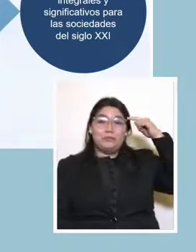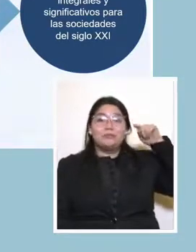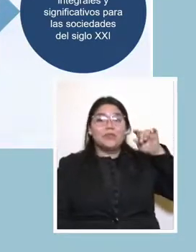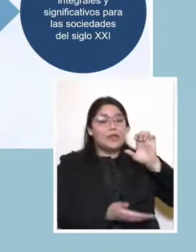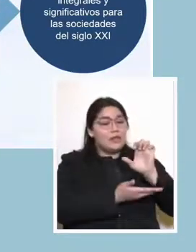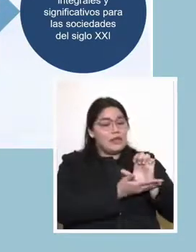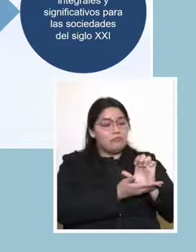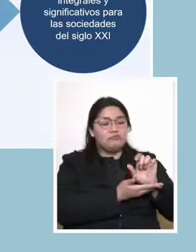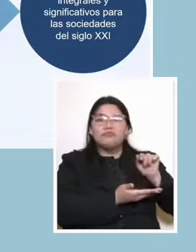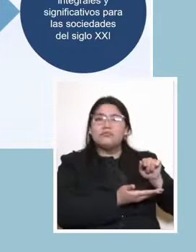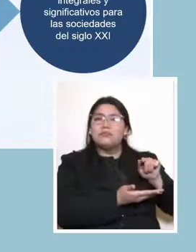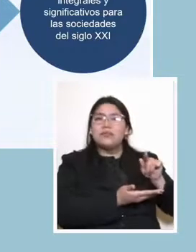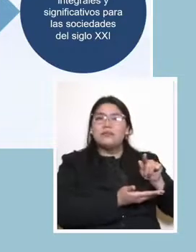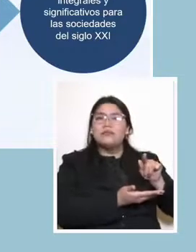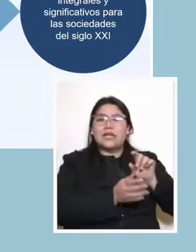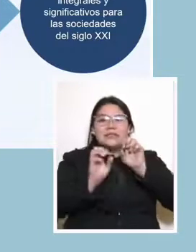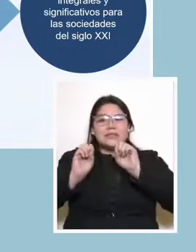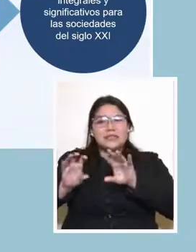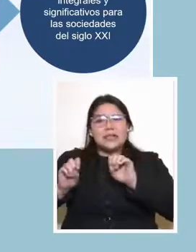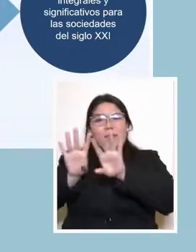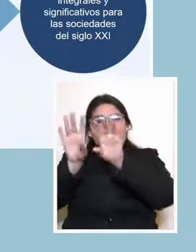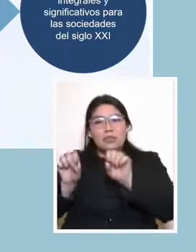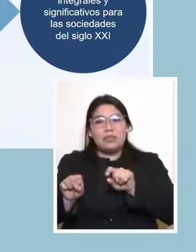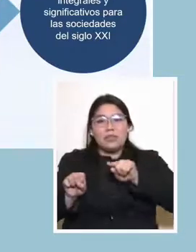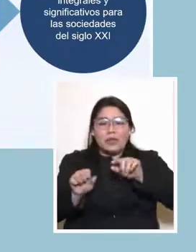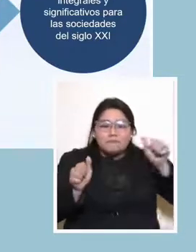acompaña efectivamente el sistema educativo. Y por